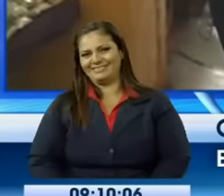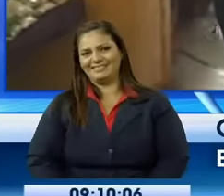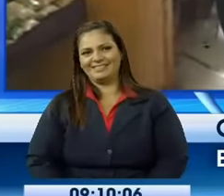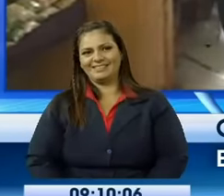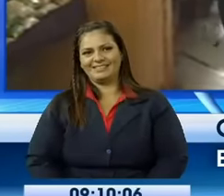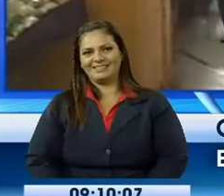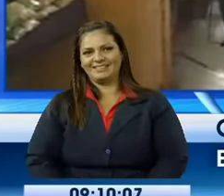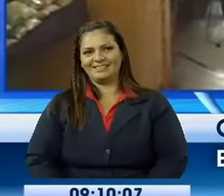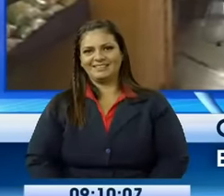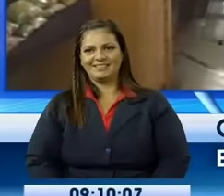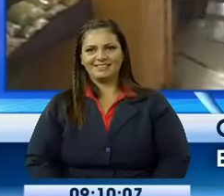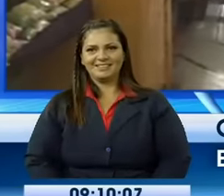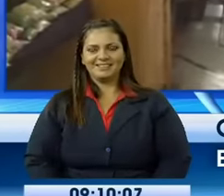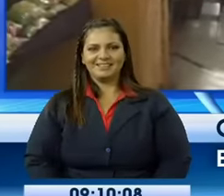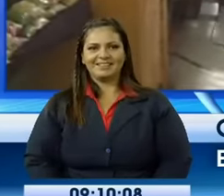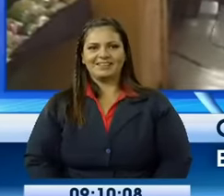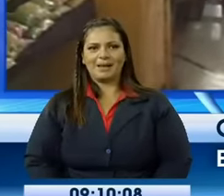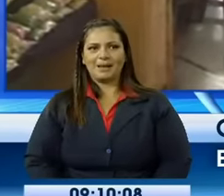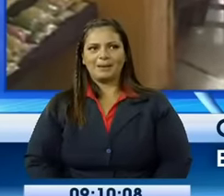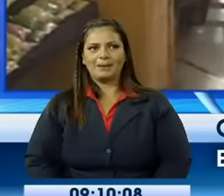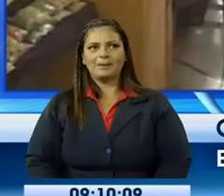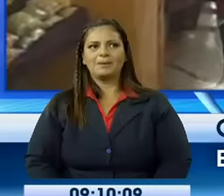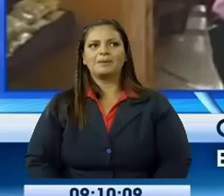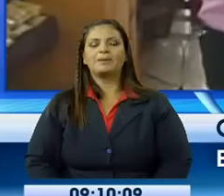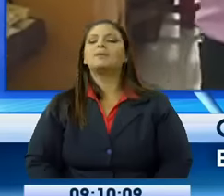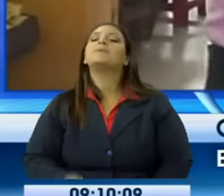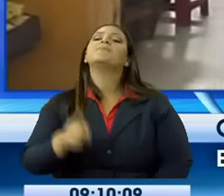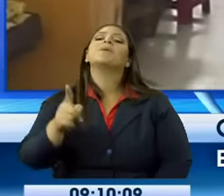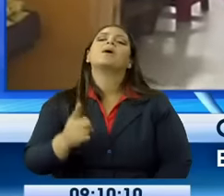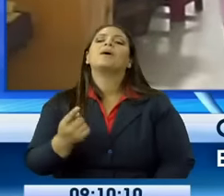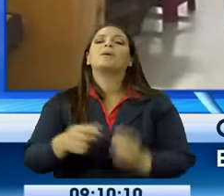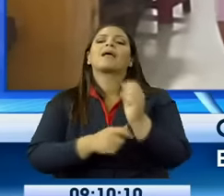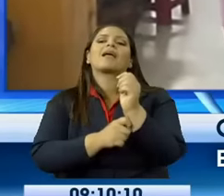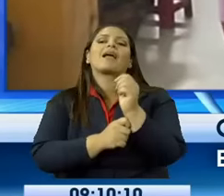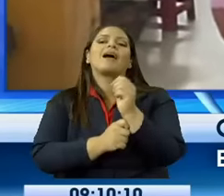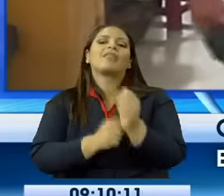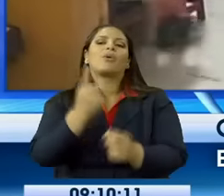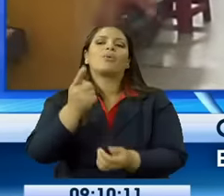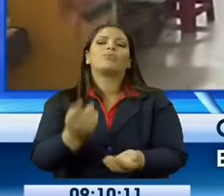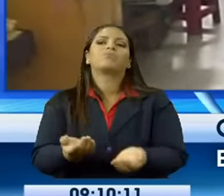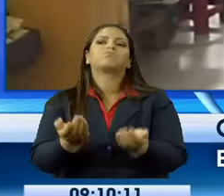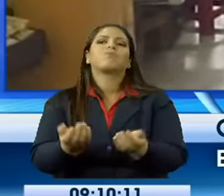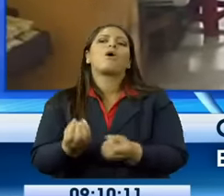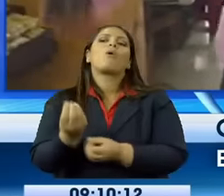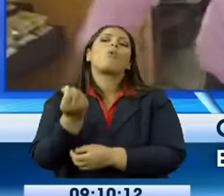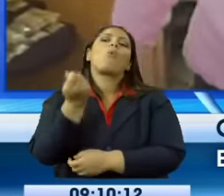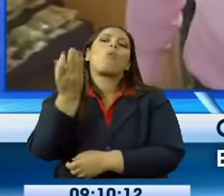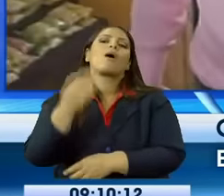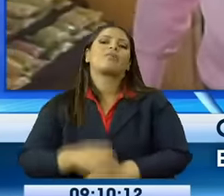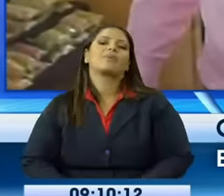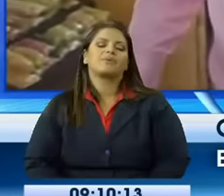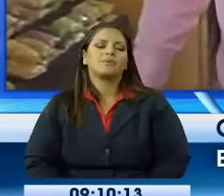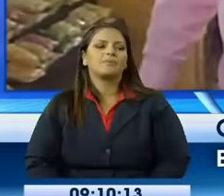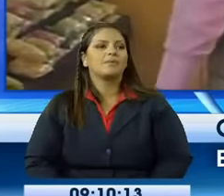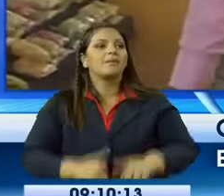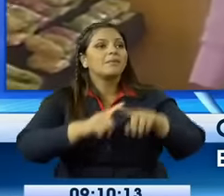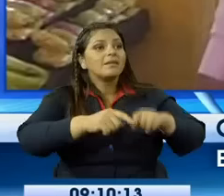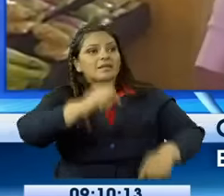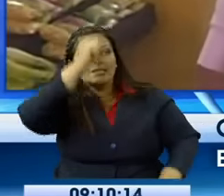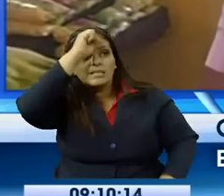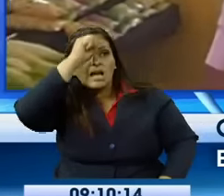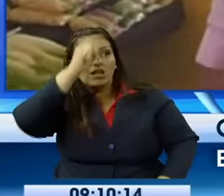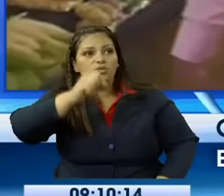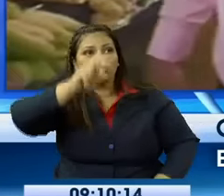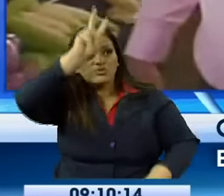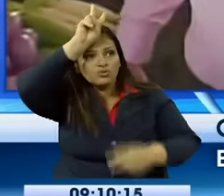Hoy está asustado. ¿Cómo está la libra de carne, Rosalena? Ahí te cogí. ¿Y qué carne de cuál? ¿De chancho, de chivo? Porque